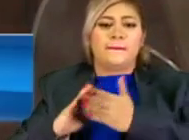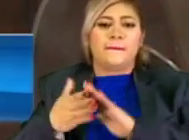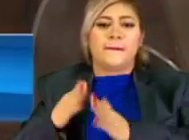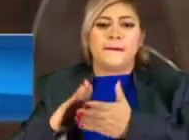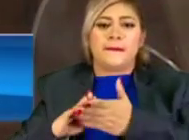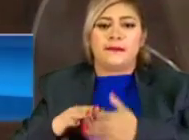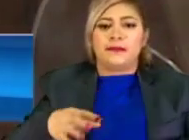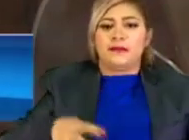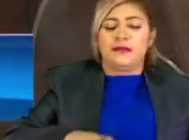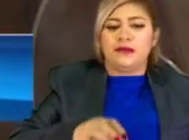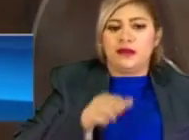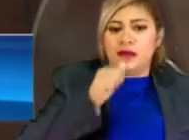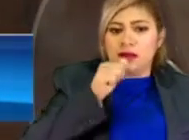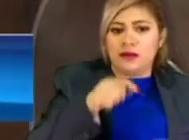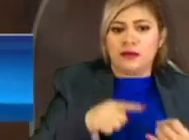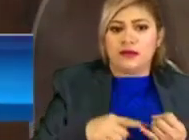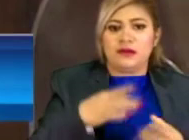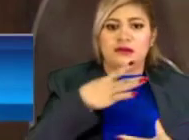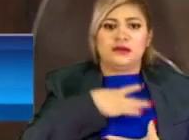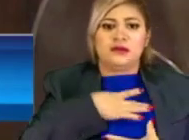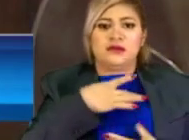agua, salud,